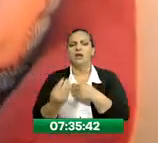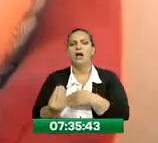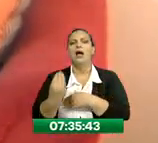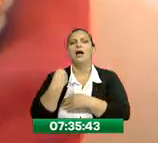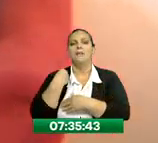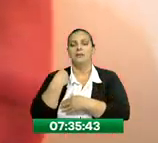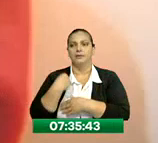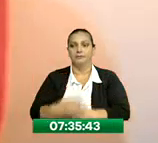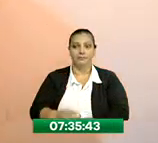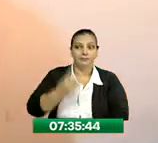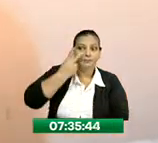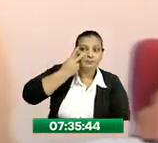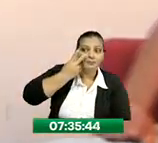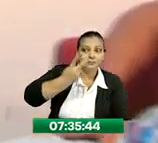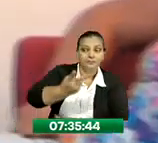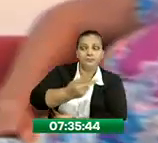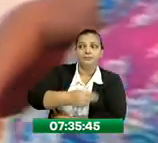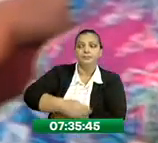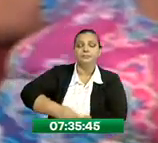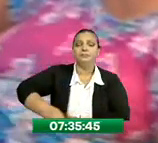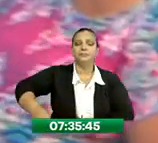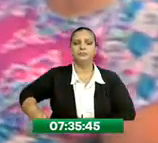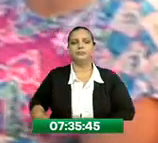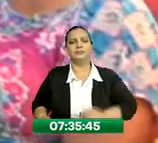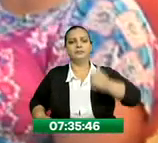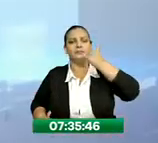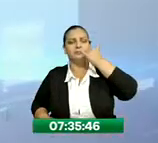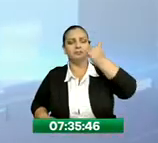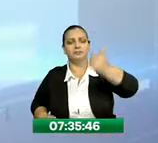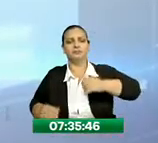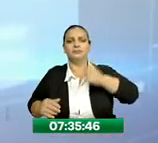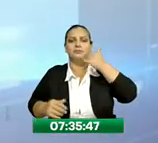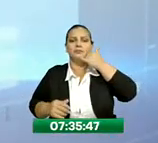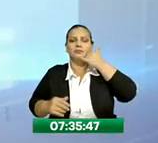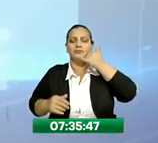usted lo ha visto, no dude en comunicarse al número telefónico